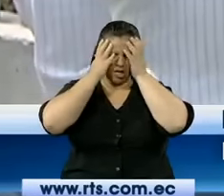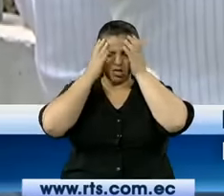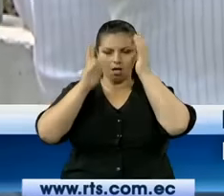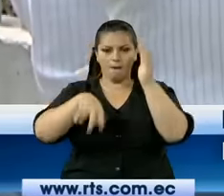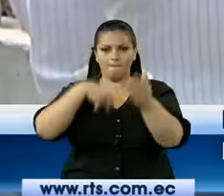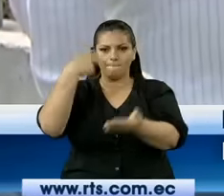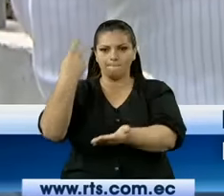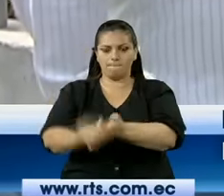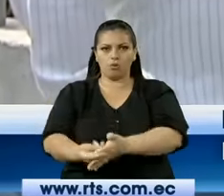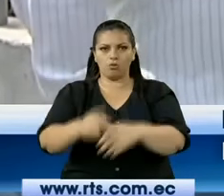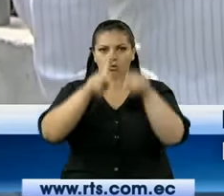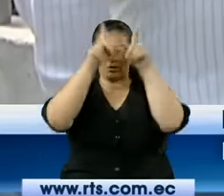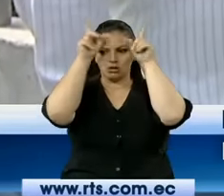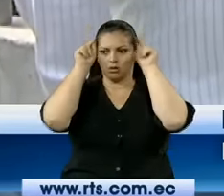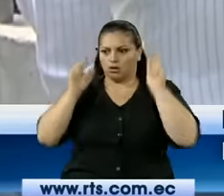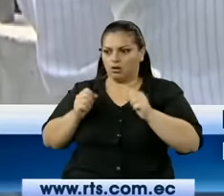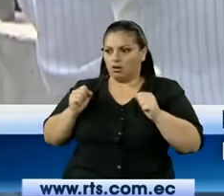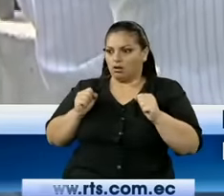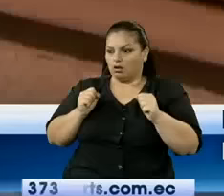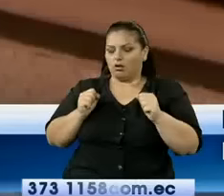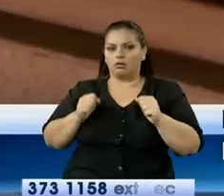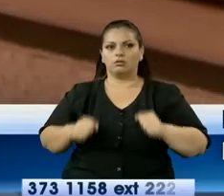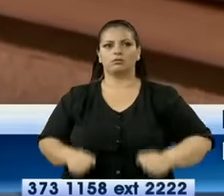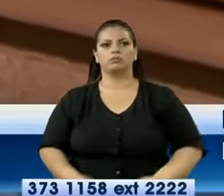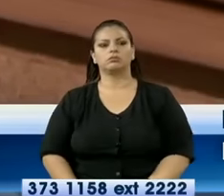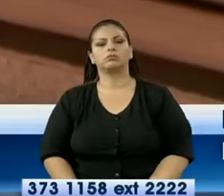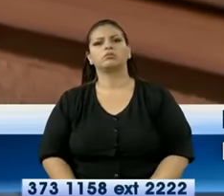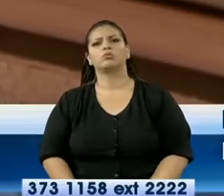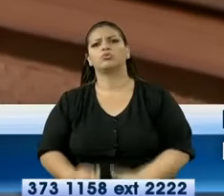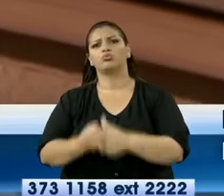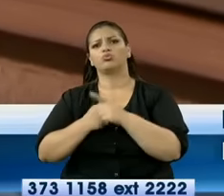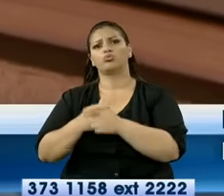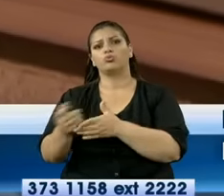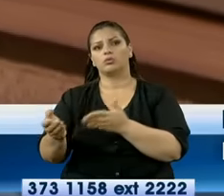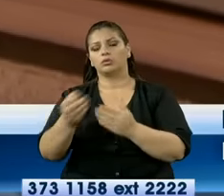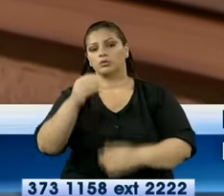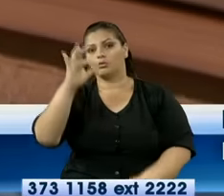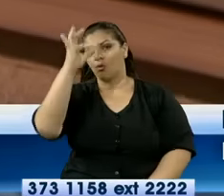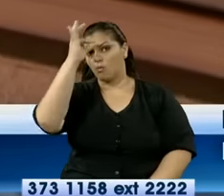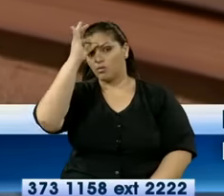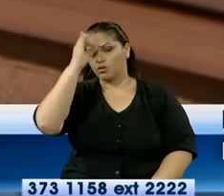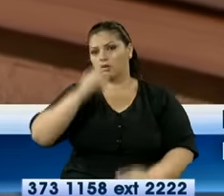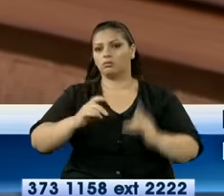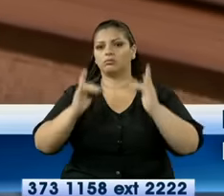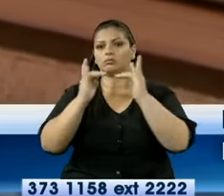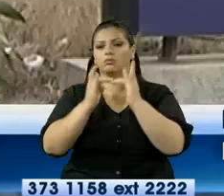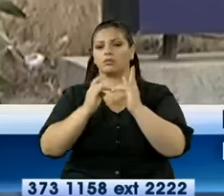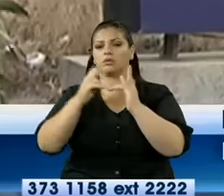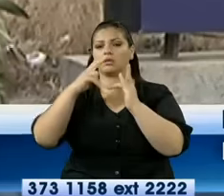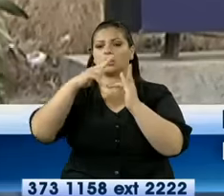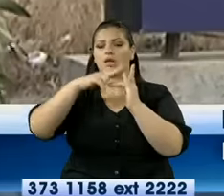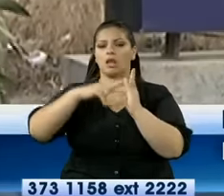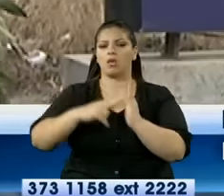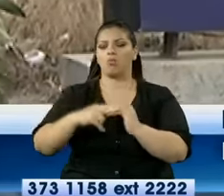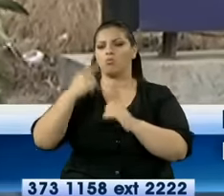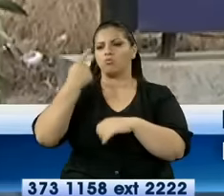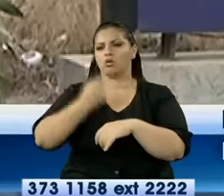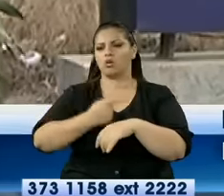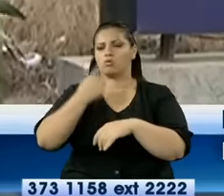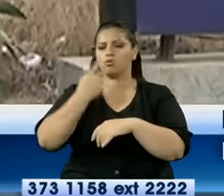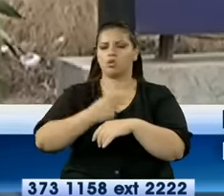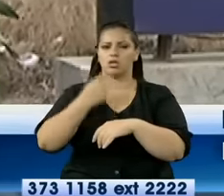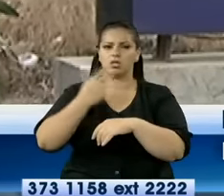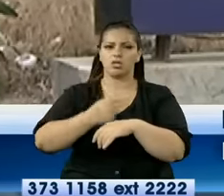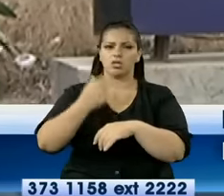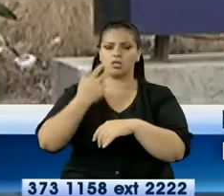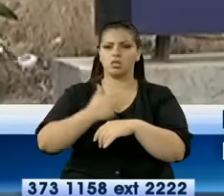varios días convaleciente, el joven falleció por un paro cardiorrespiratorio. Buscamos la versión oficial en el Hospital